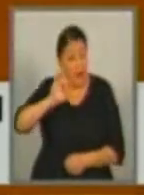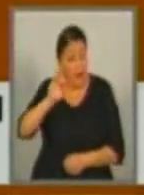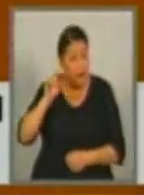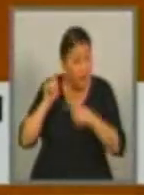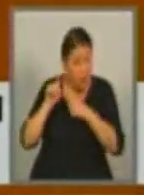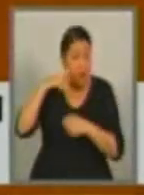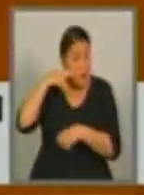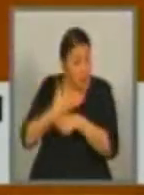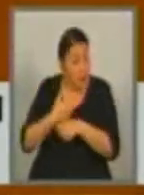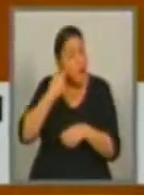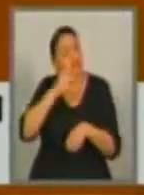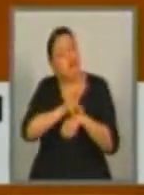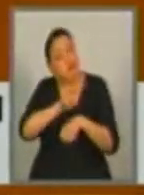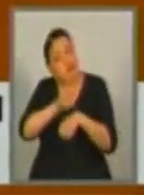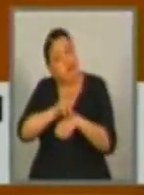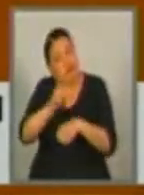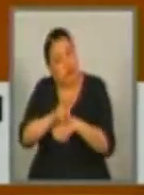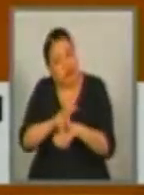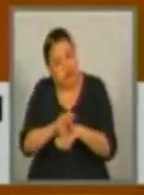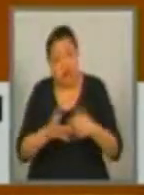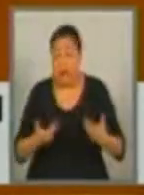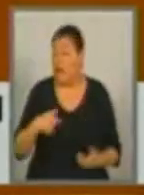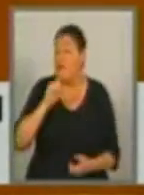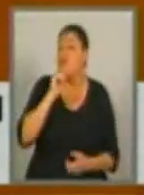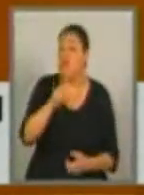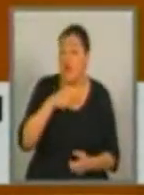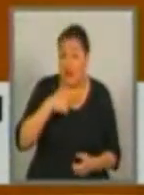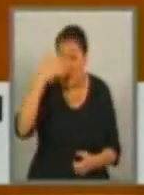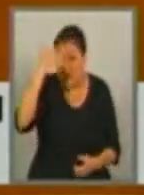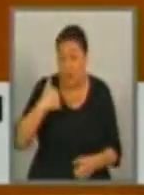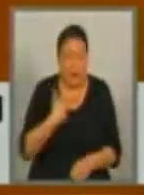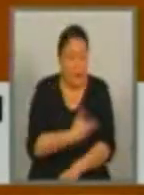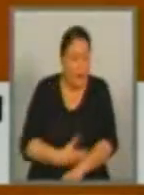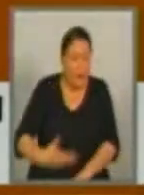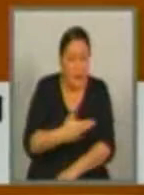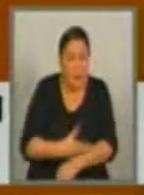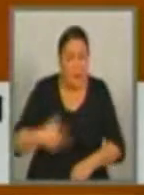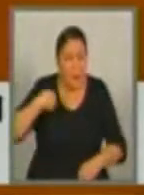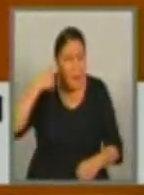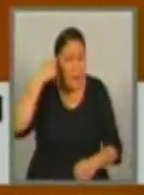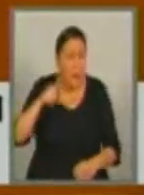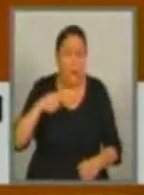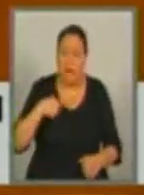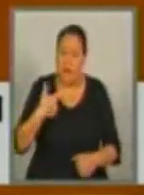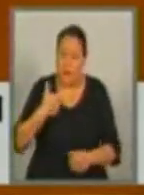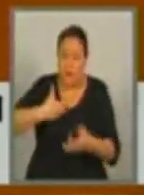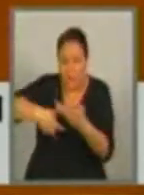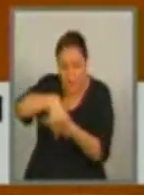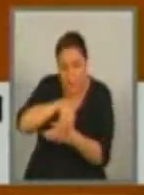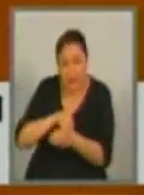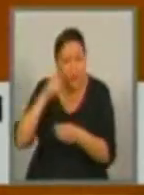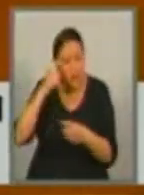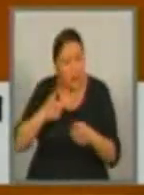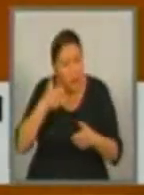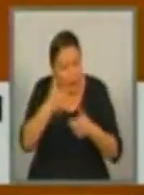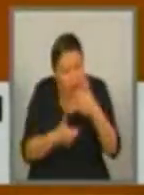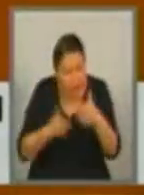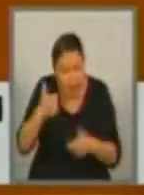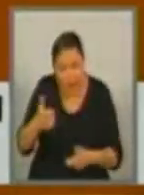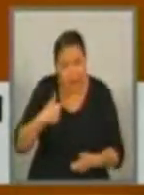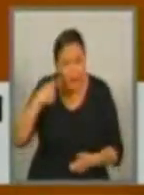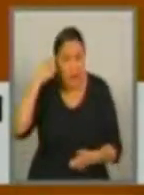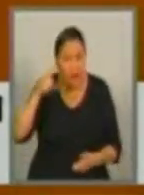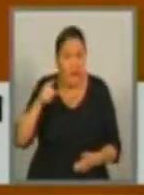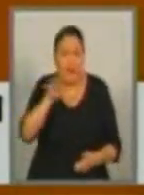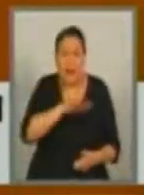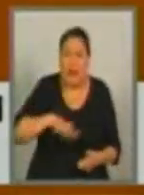Federación. La eficacia y eficiencia en el uso de los recursos públicos destinados a la